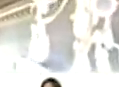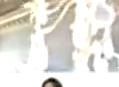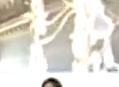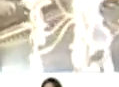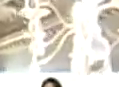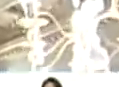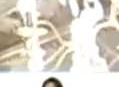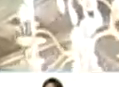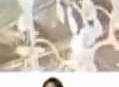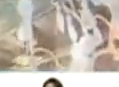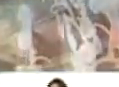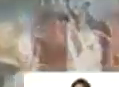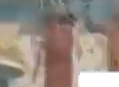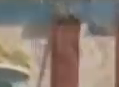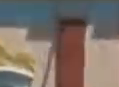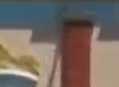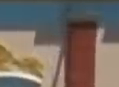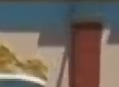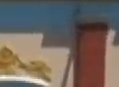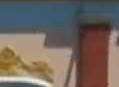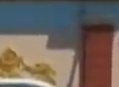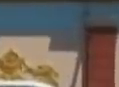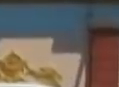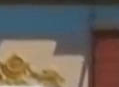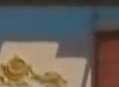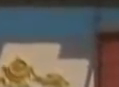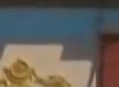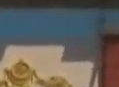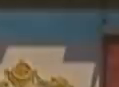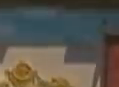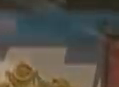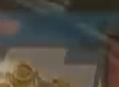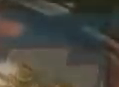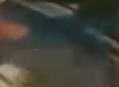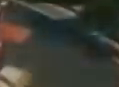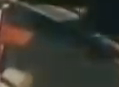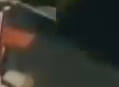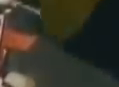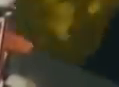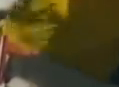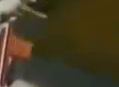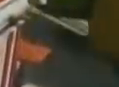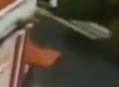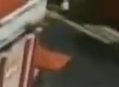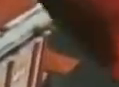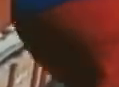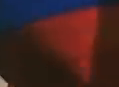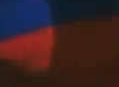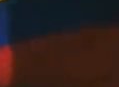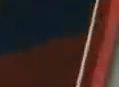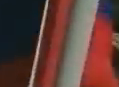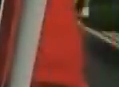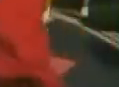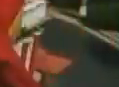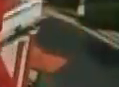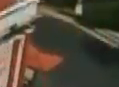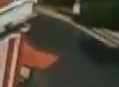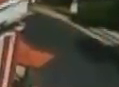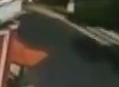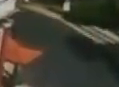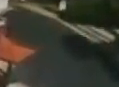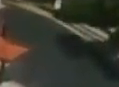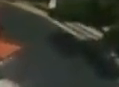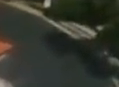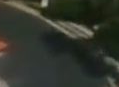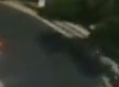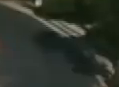que permitirá crear mecanismos para mejorar los ingresos de la nación y generar incentivos. Con estas imágenes desde el Palacio de